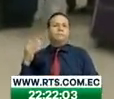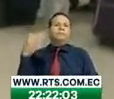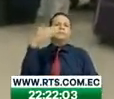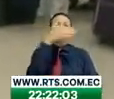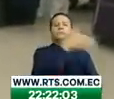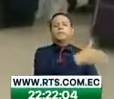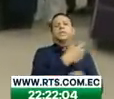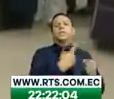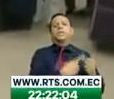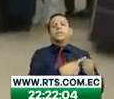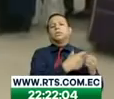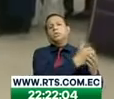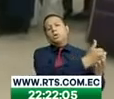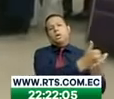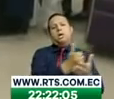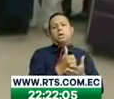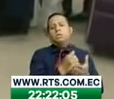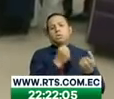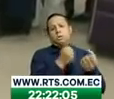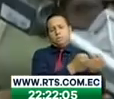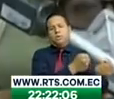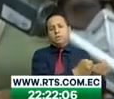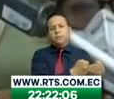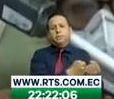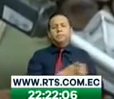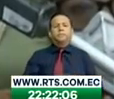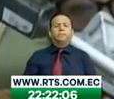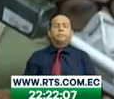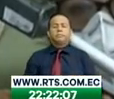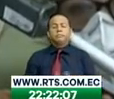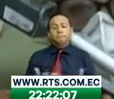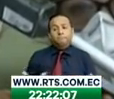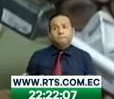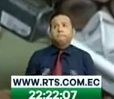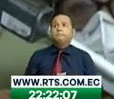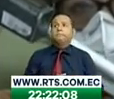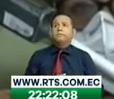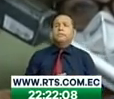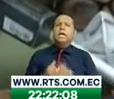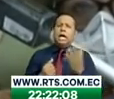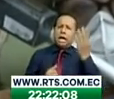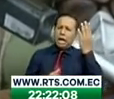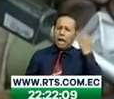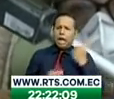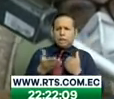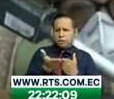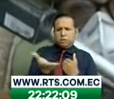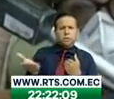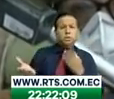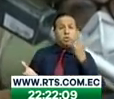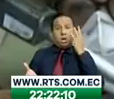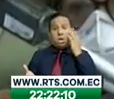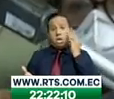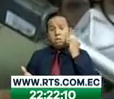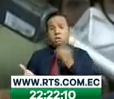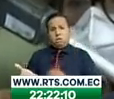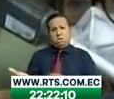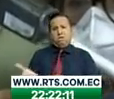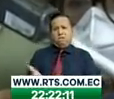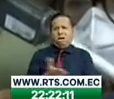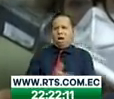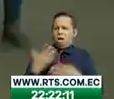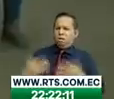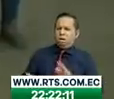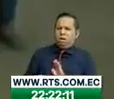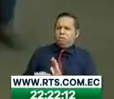a salvar vidas en la capital. Grupo con experiencia, ellos tuvieron todo el pico más alto de la pandemia en nuestra